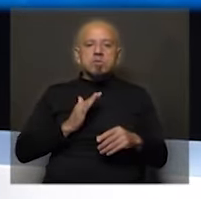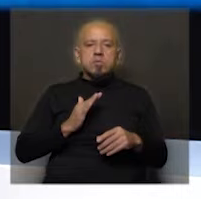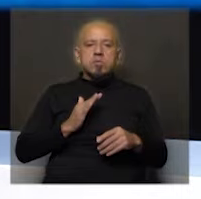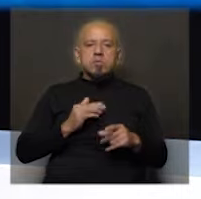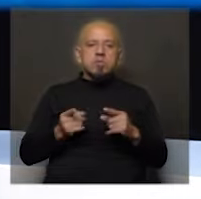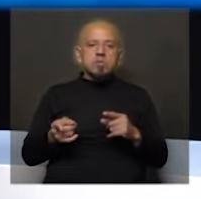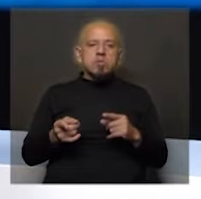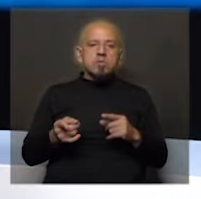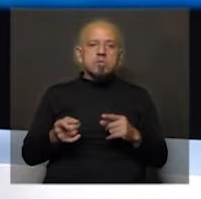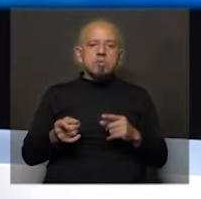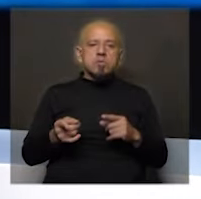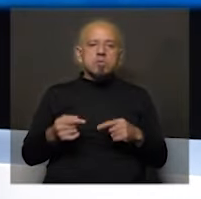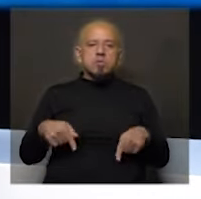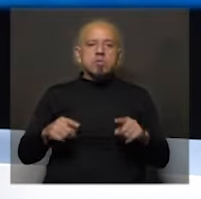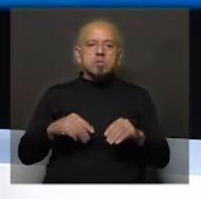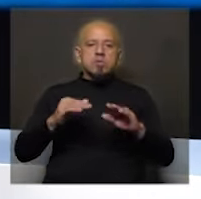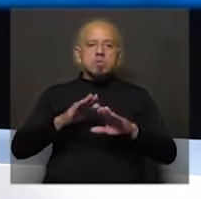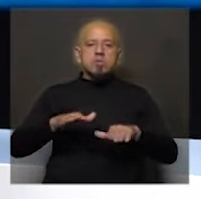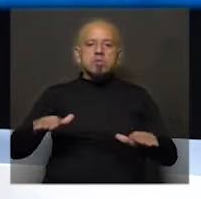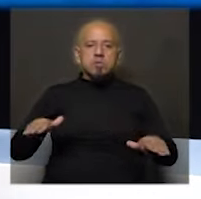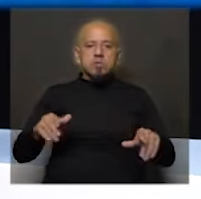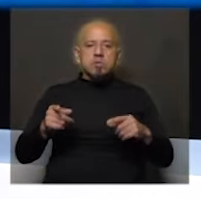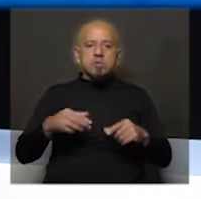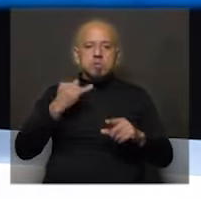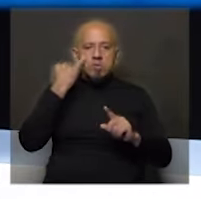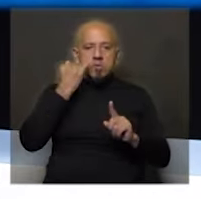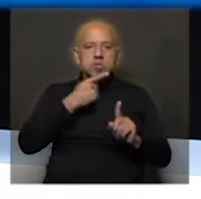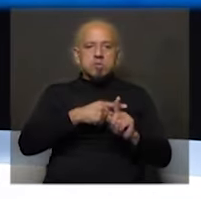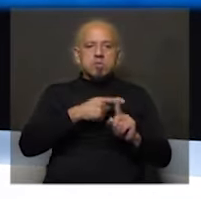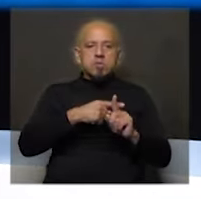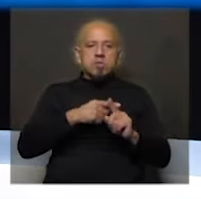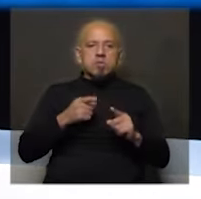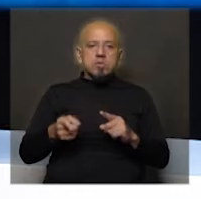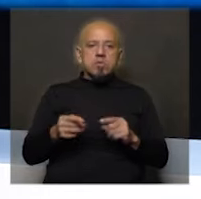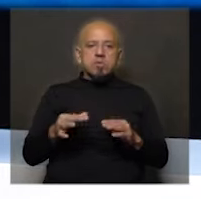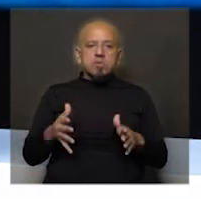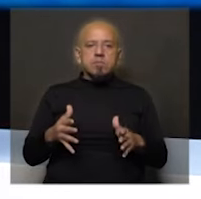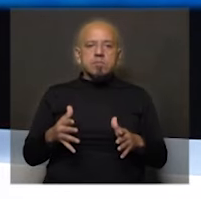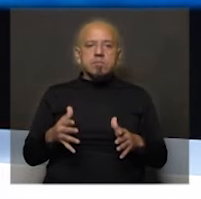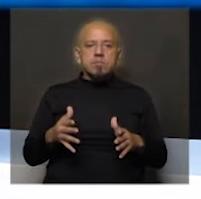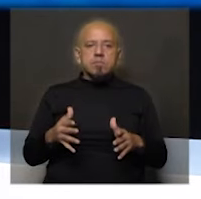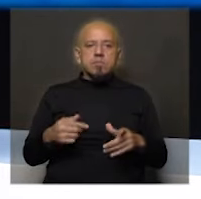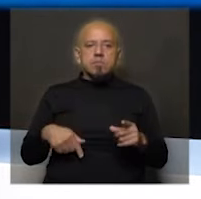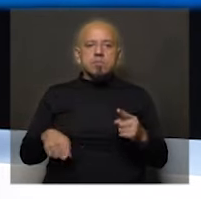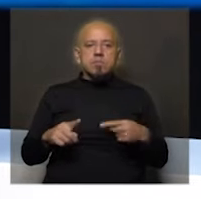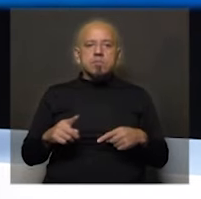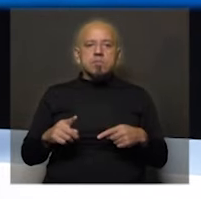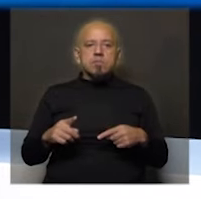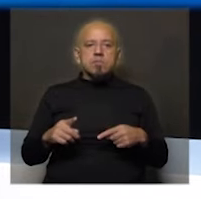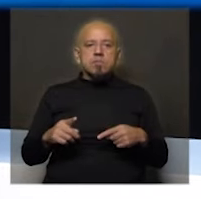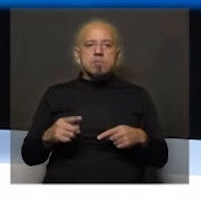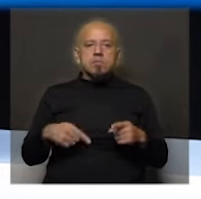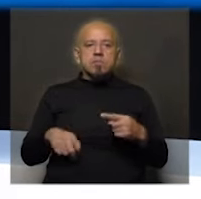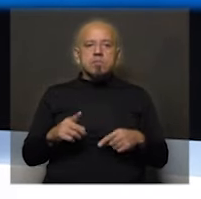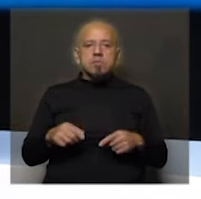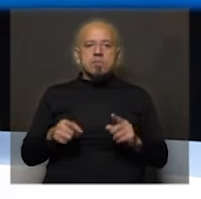pareja en el caso de un niño que va a hablar de un delito sexual hablar de la intimidad y hablar de gente que le generó daño pero